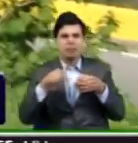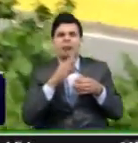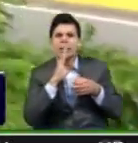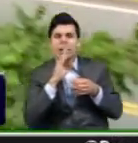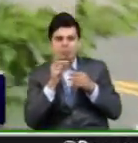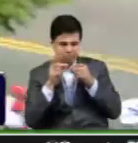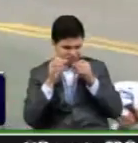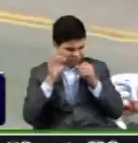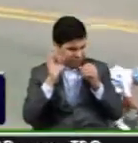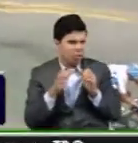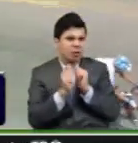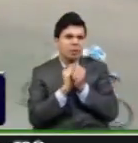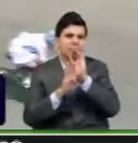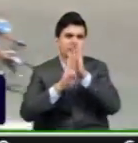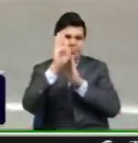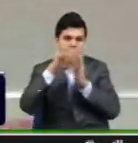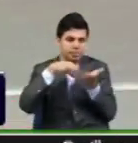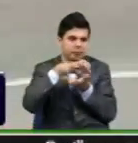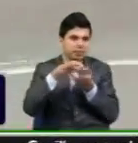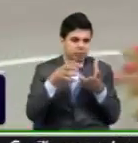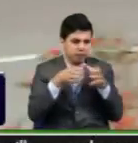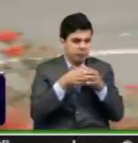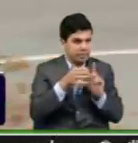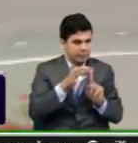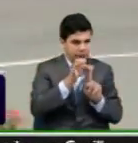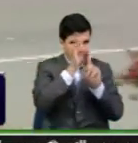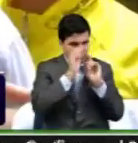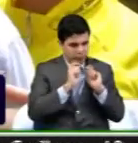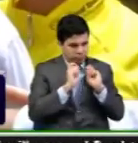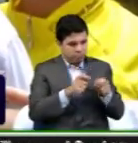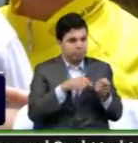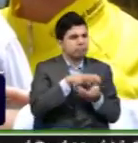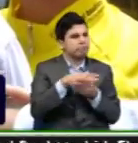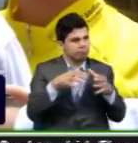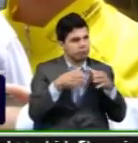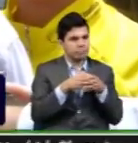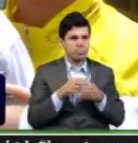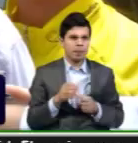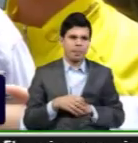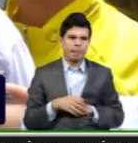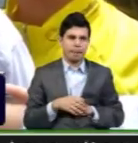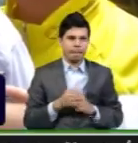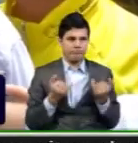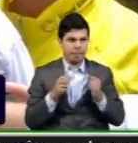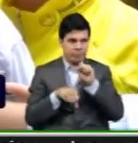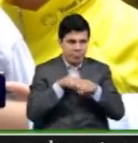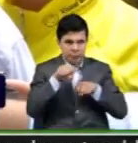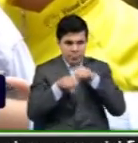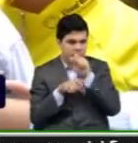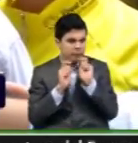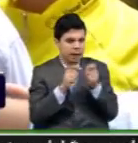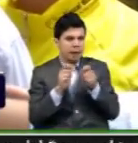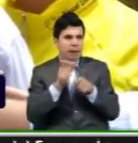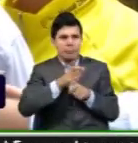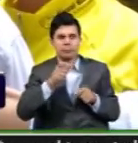deportivo está asegurado. Santander correrá con equipo propio. Vamos a tener 9 corredores representando a Santander, en